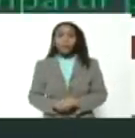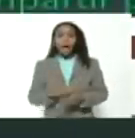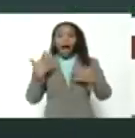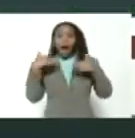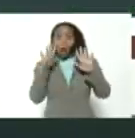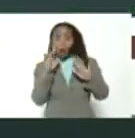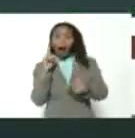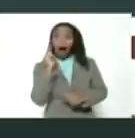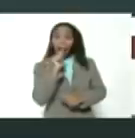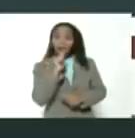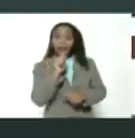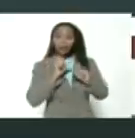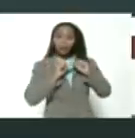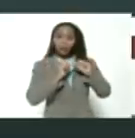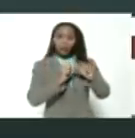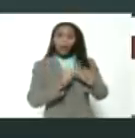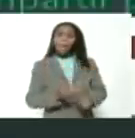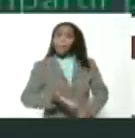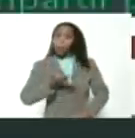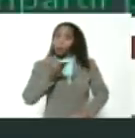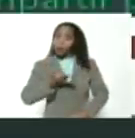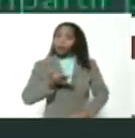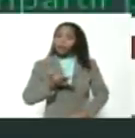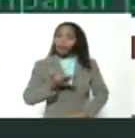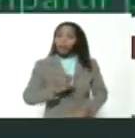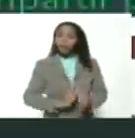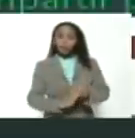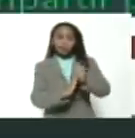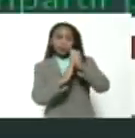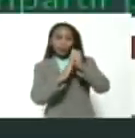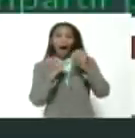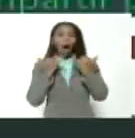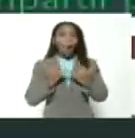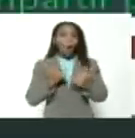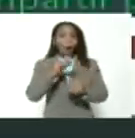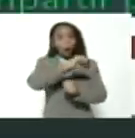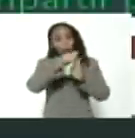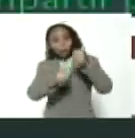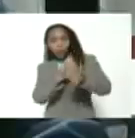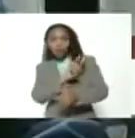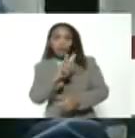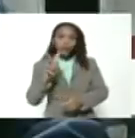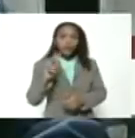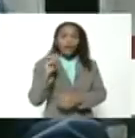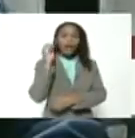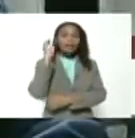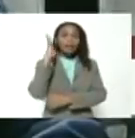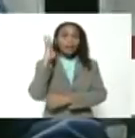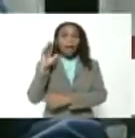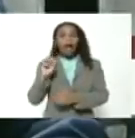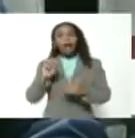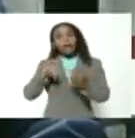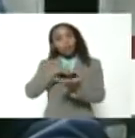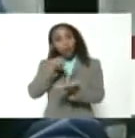mantiene importante liderazgo, y ahora es vicepresidente de la Asamblea Nacional.